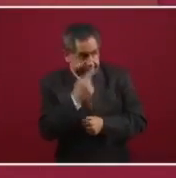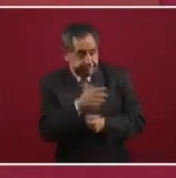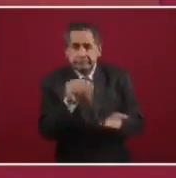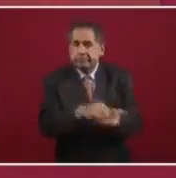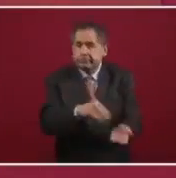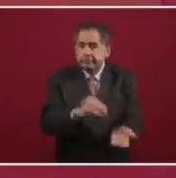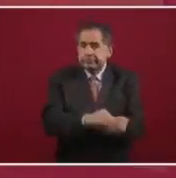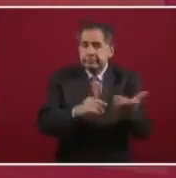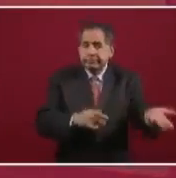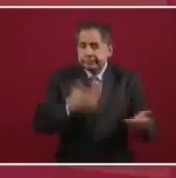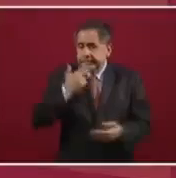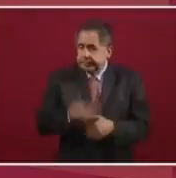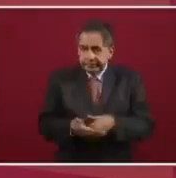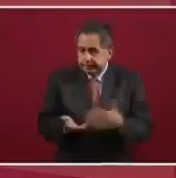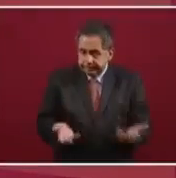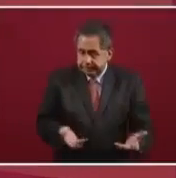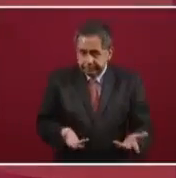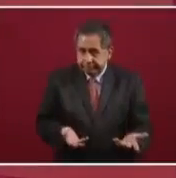no funciona.